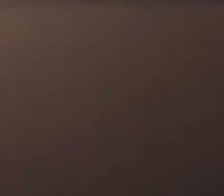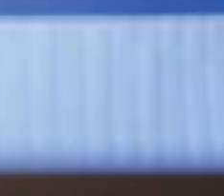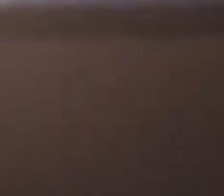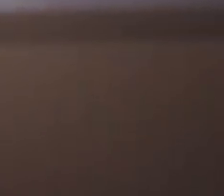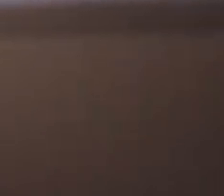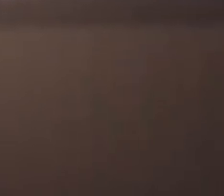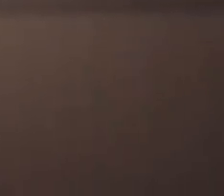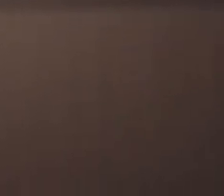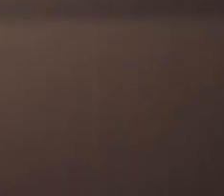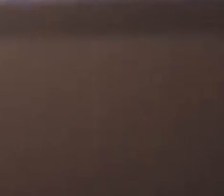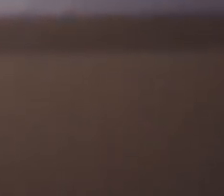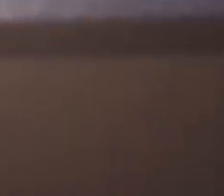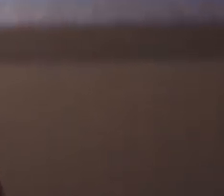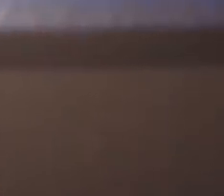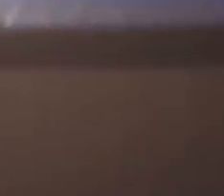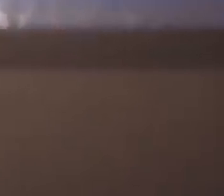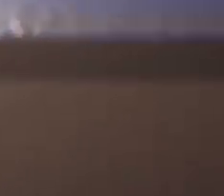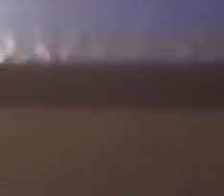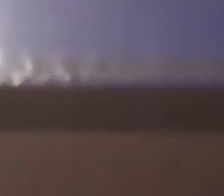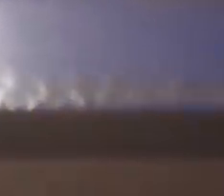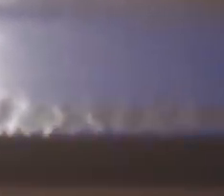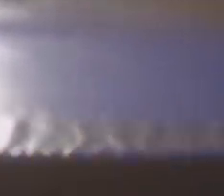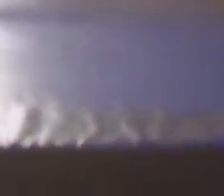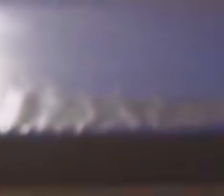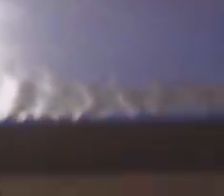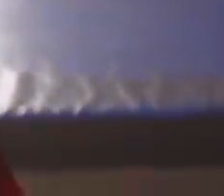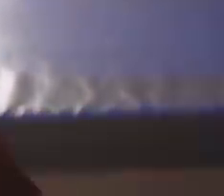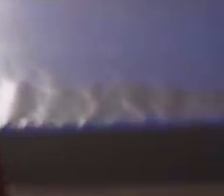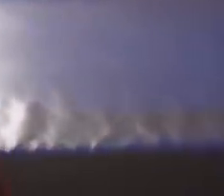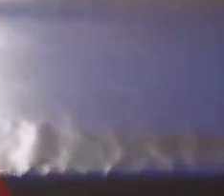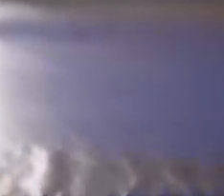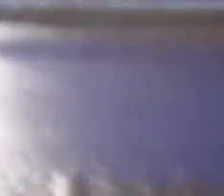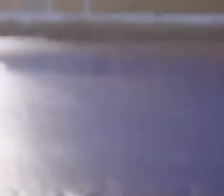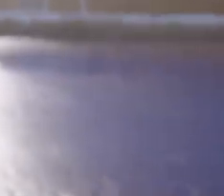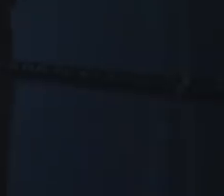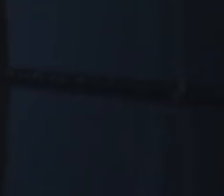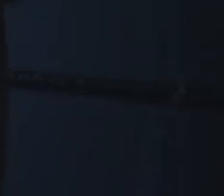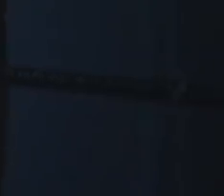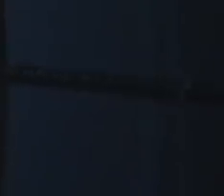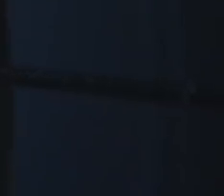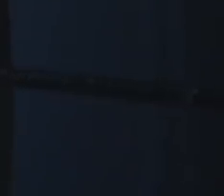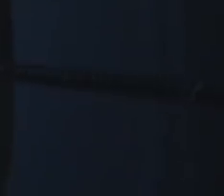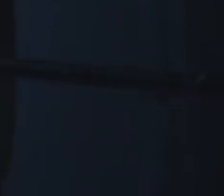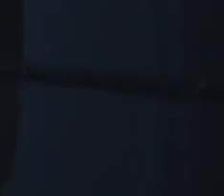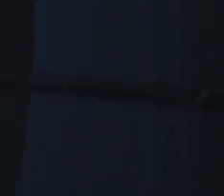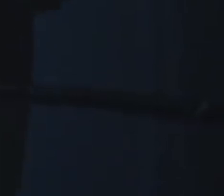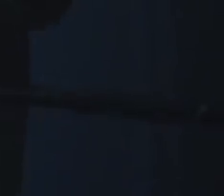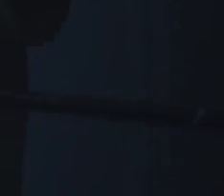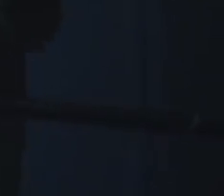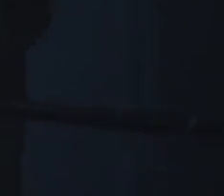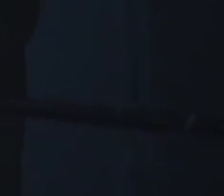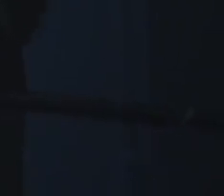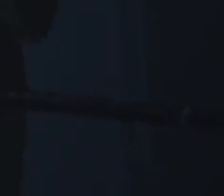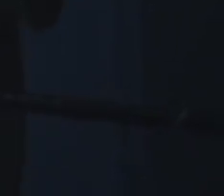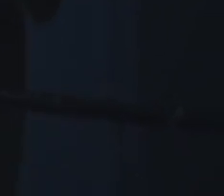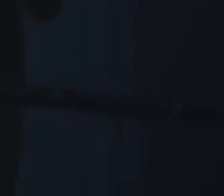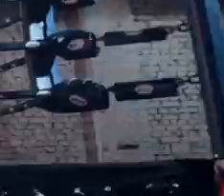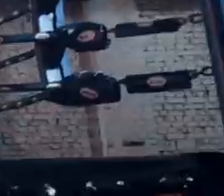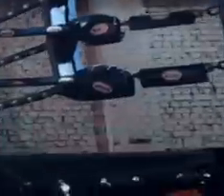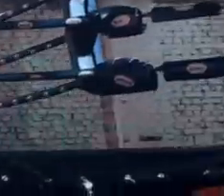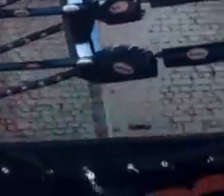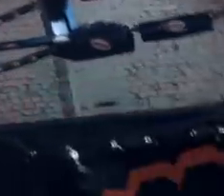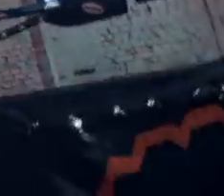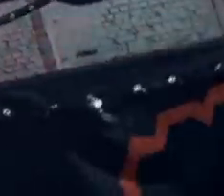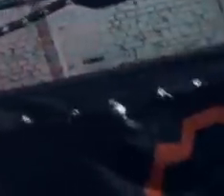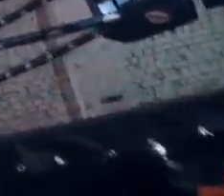precedentes. Vamos a convocar a figuras importantes de este gran deporte, no solo mexicanos,